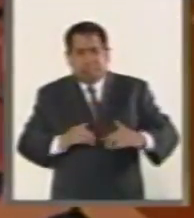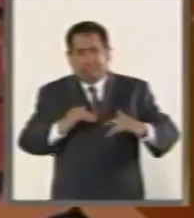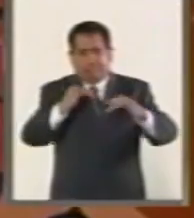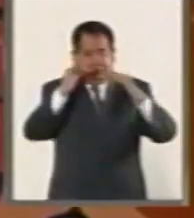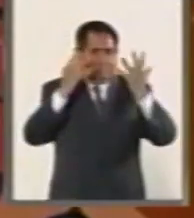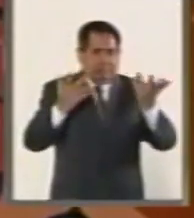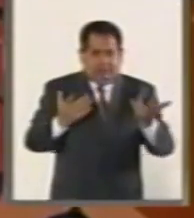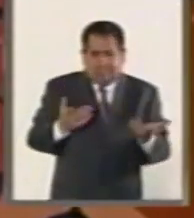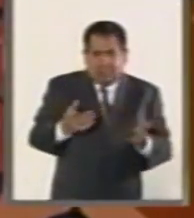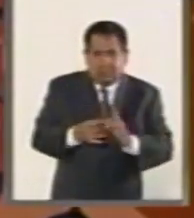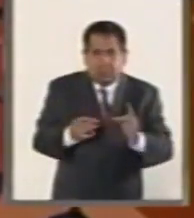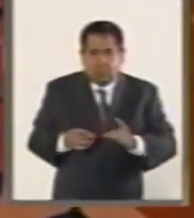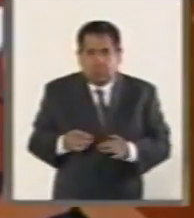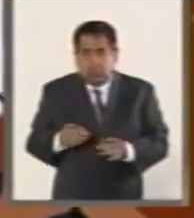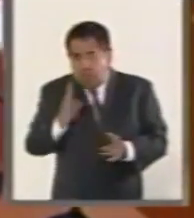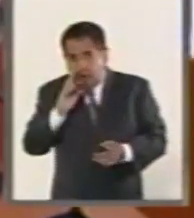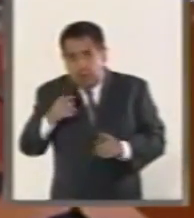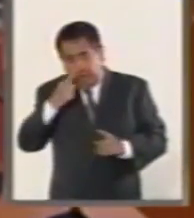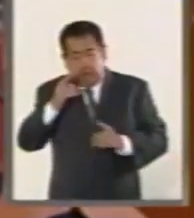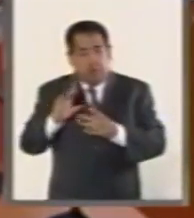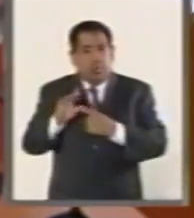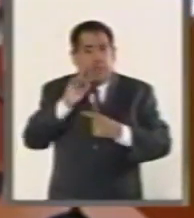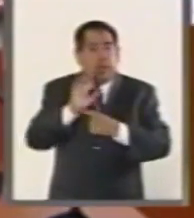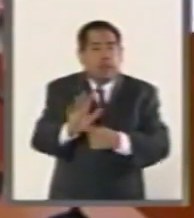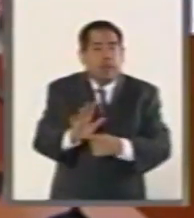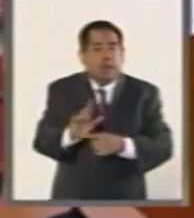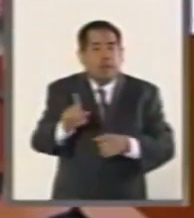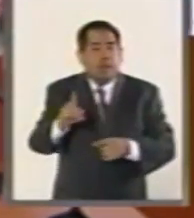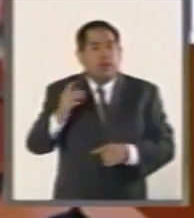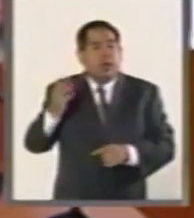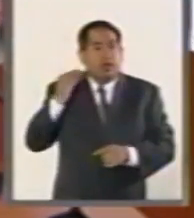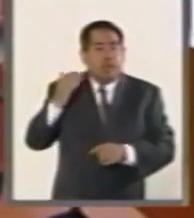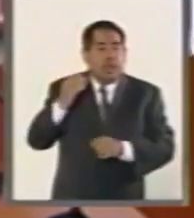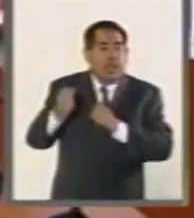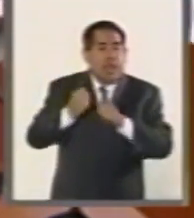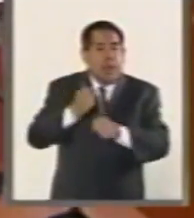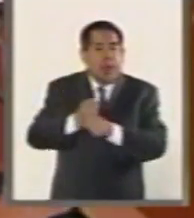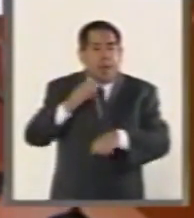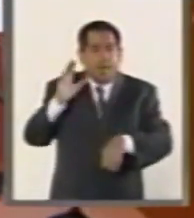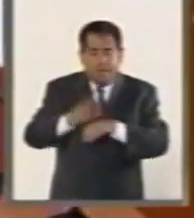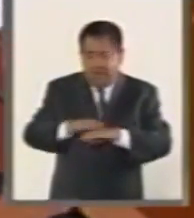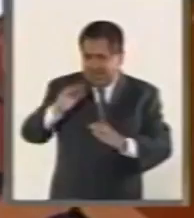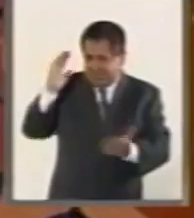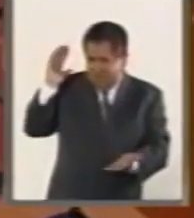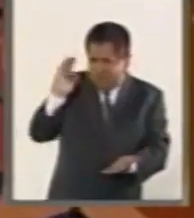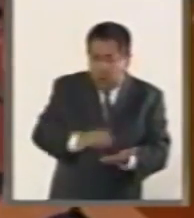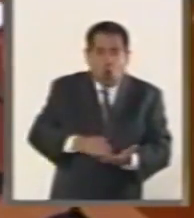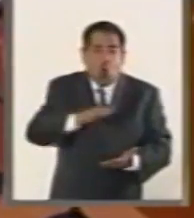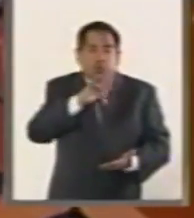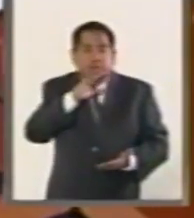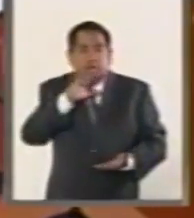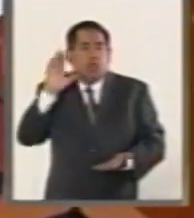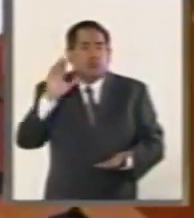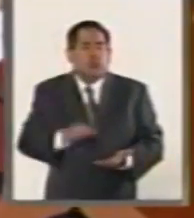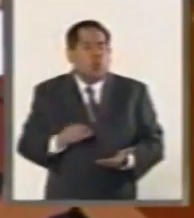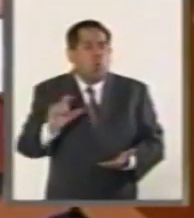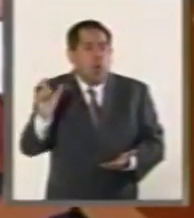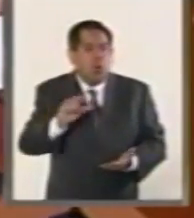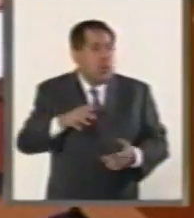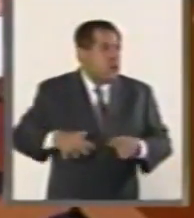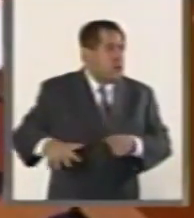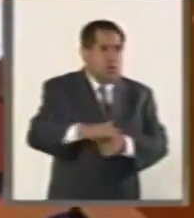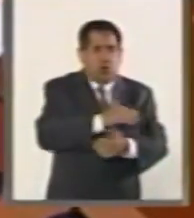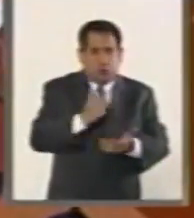critican. No es por presumir, pero el año donde más bajos fueron los índices contaminantes en toda la